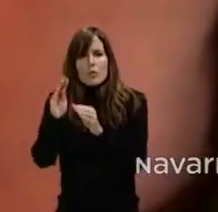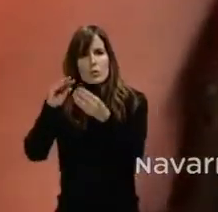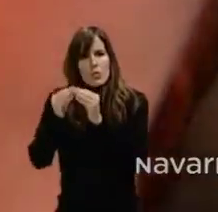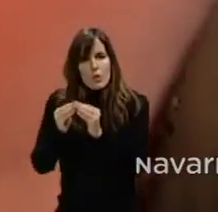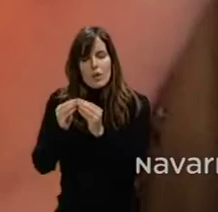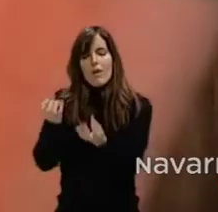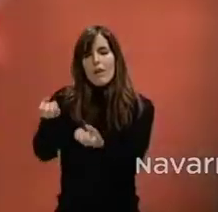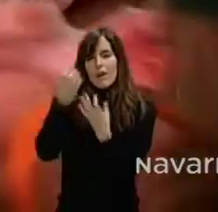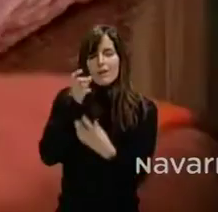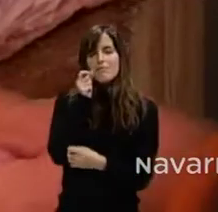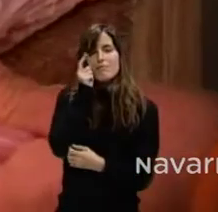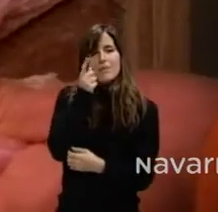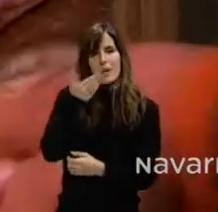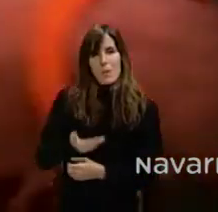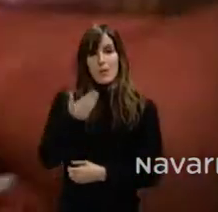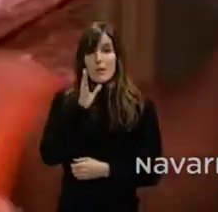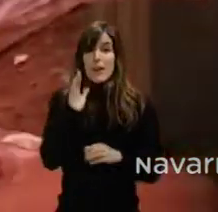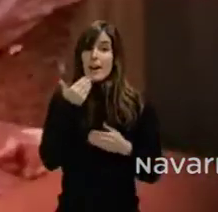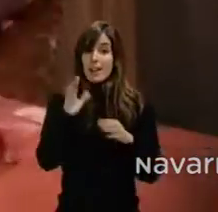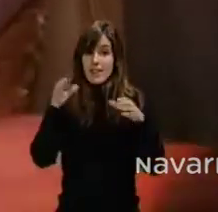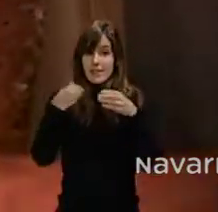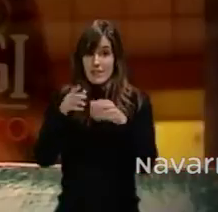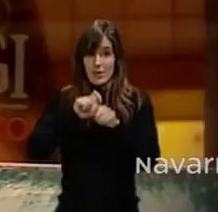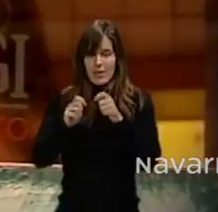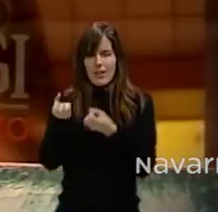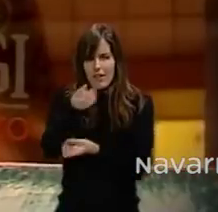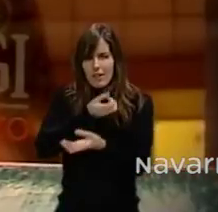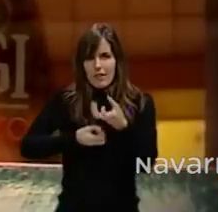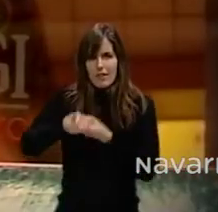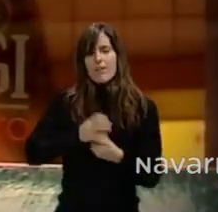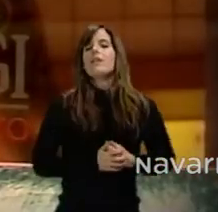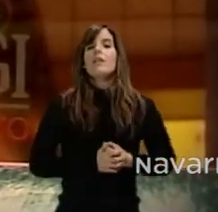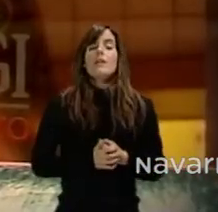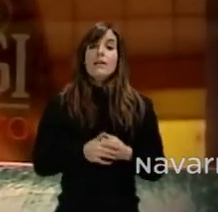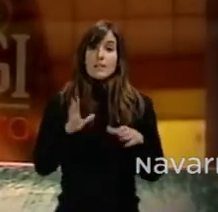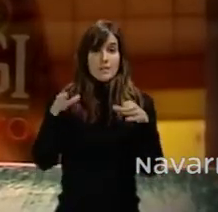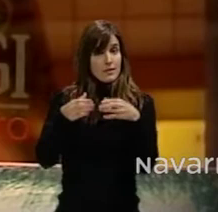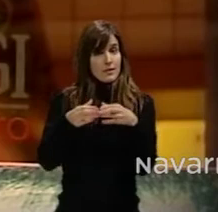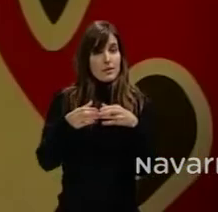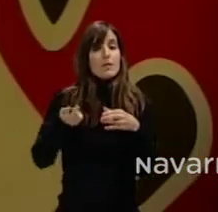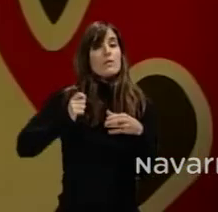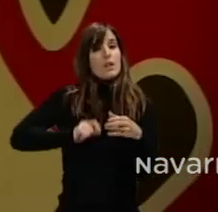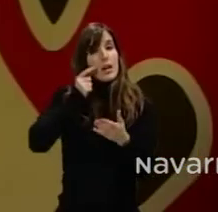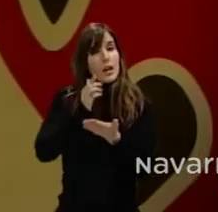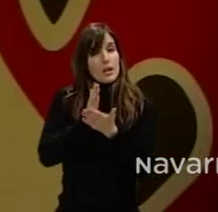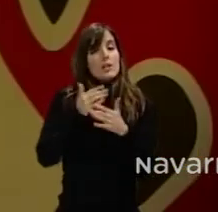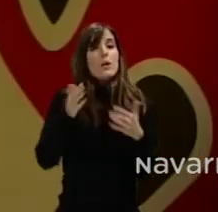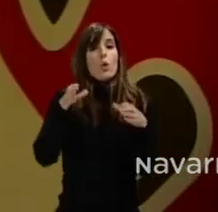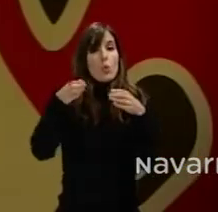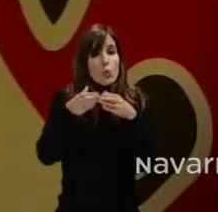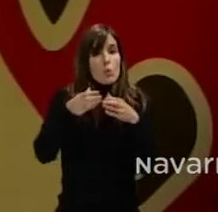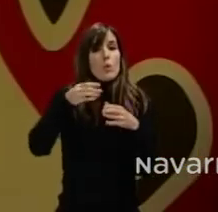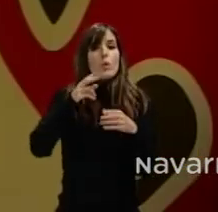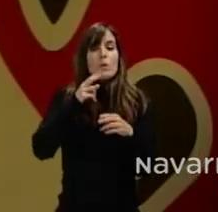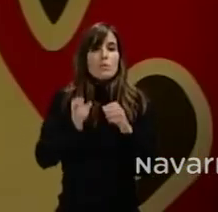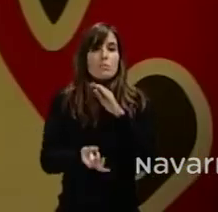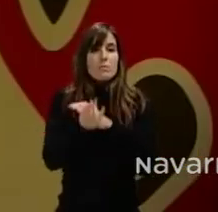soluciones ¿cuál es la mejor solución? el gremio se ha utilizado también por ejemplo a la hora de formar el grupo Naragi no hay